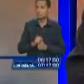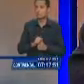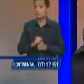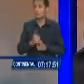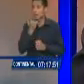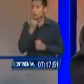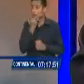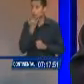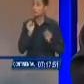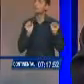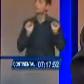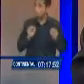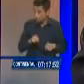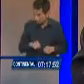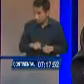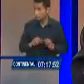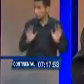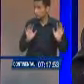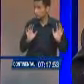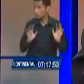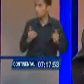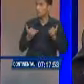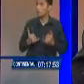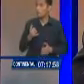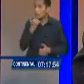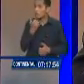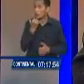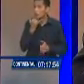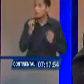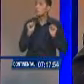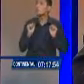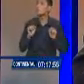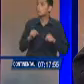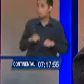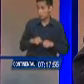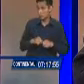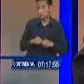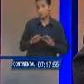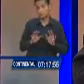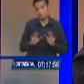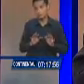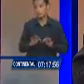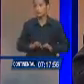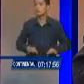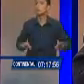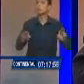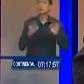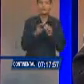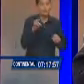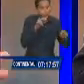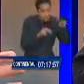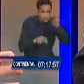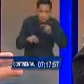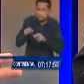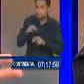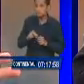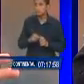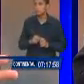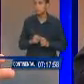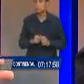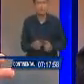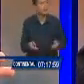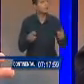errores, pues, en los estudios actuariales. Hay que auditar esos estudios. Y hay que